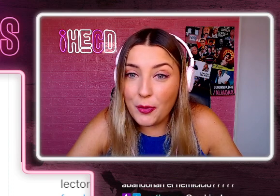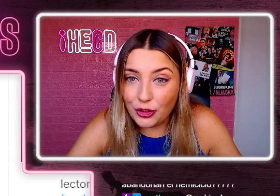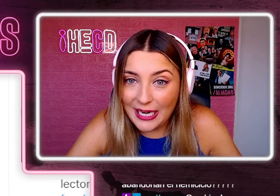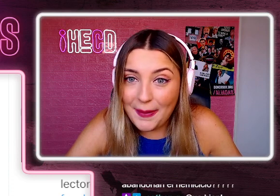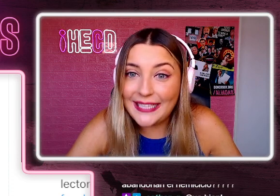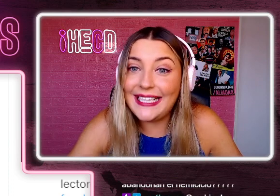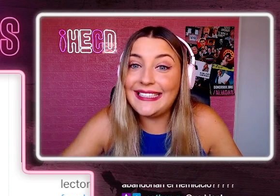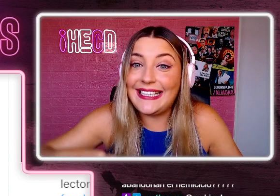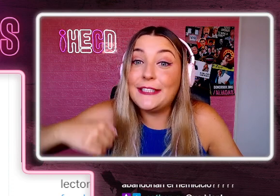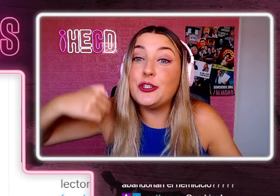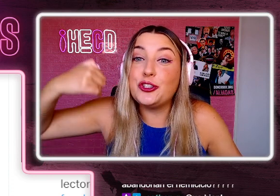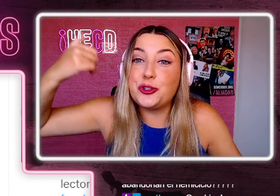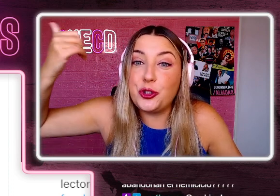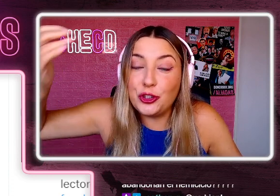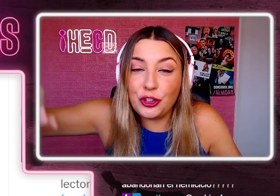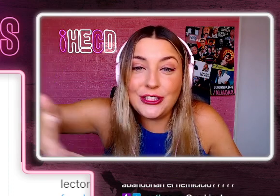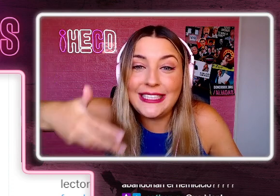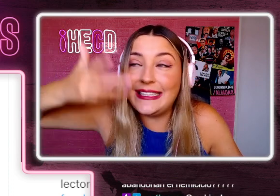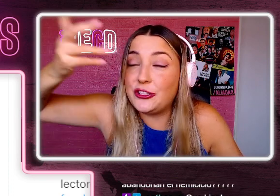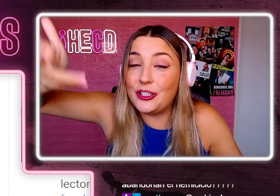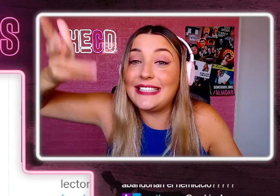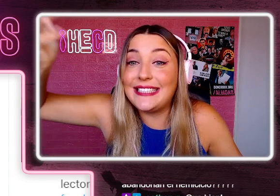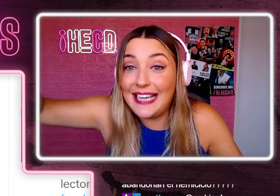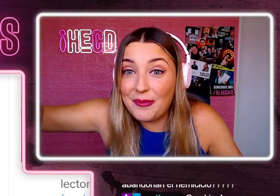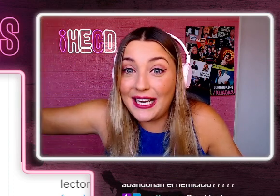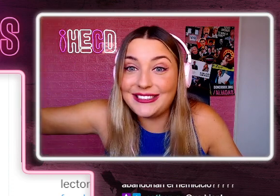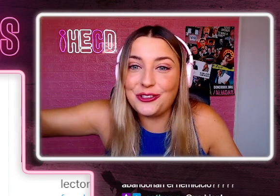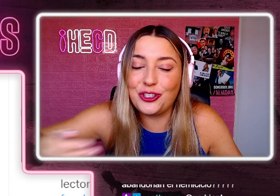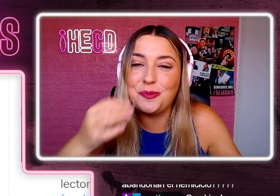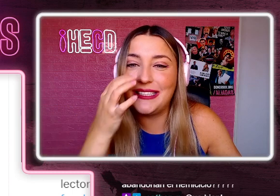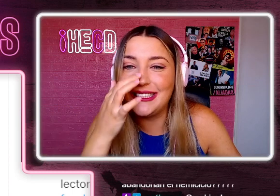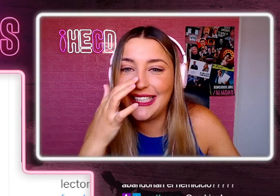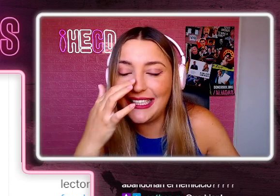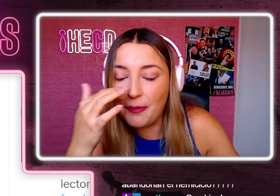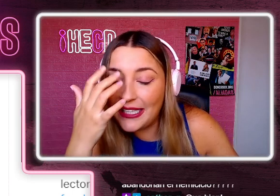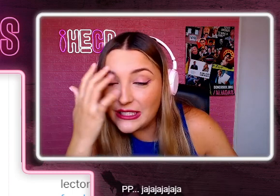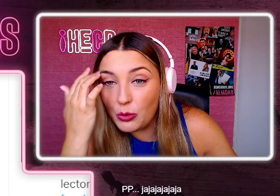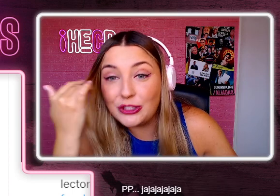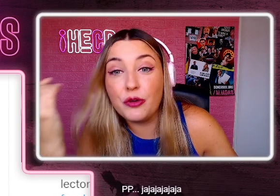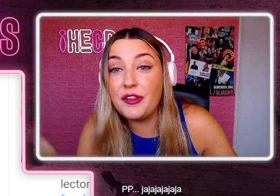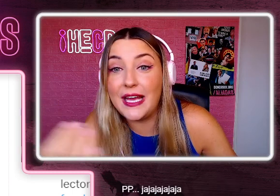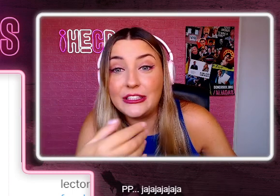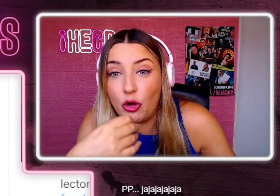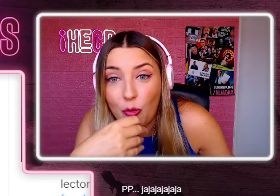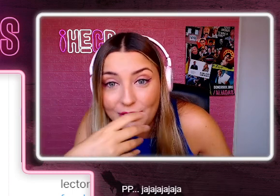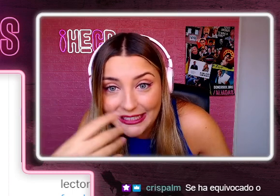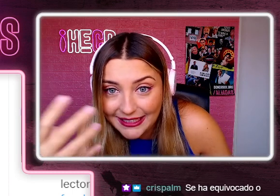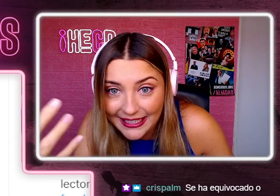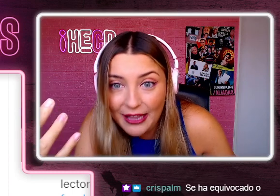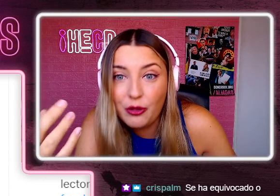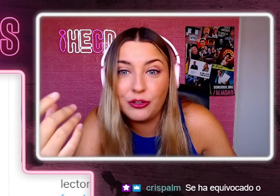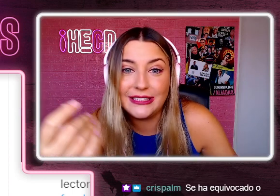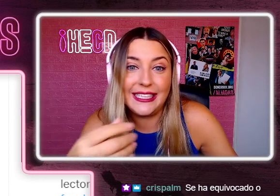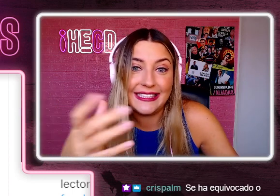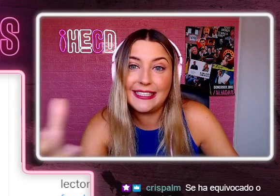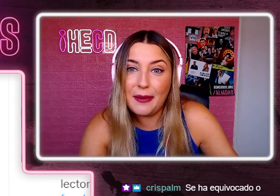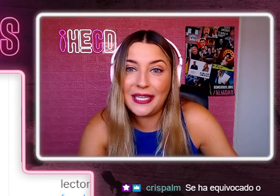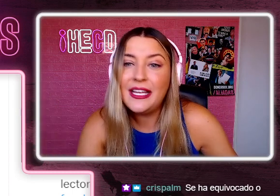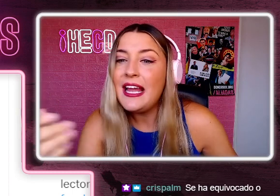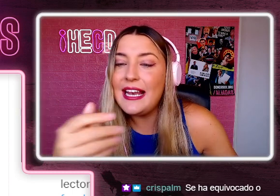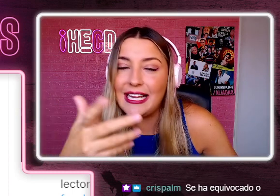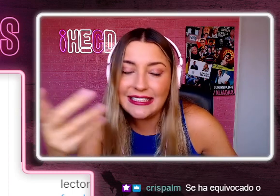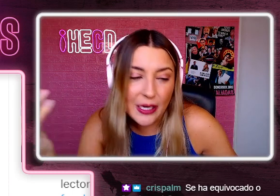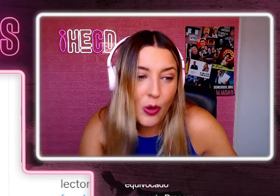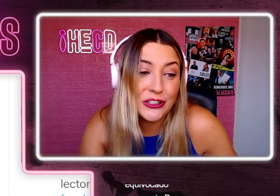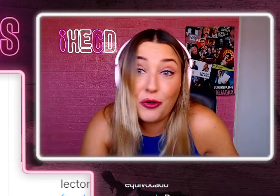como por otra parte en tantos otros y tantas otras cámaras de otros países que tienen varias lenguas cooficiales o como en el senado donde sí que